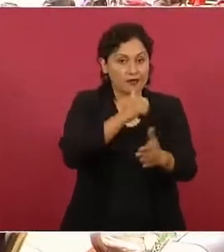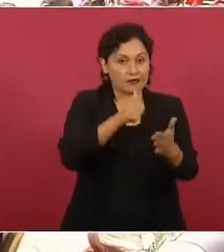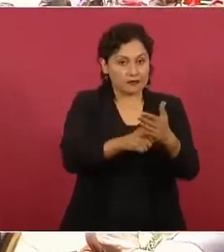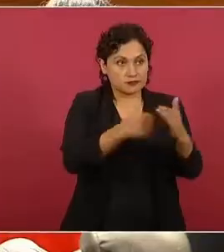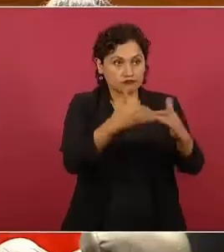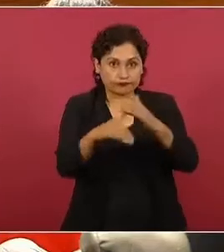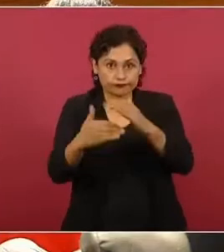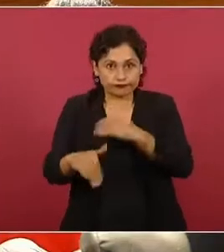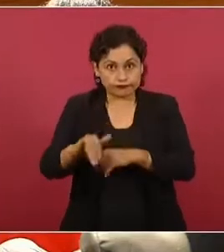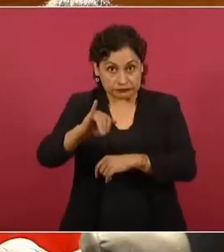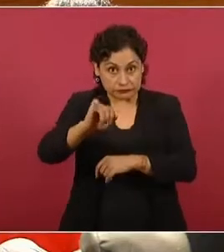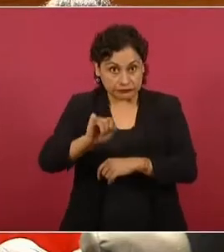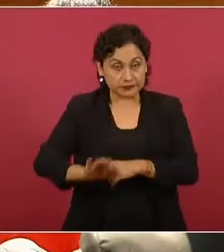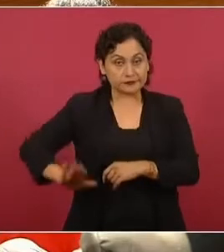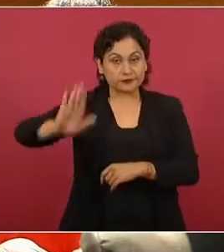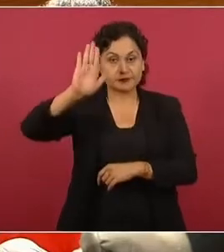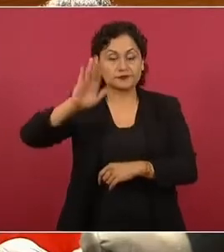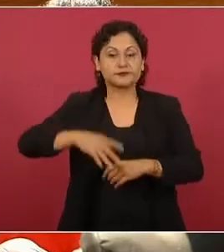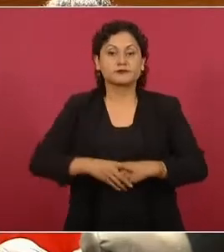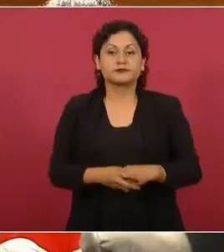así, les pido si levantan su mano.